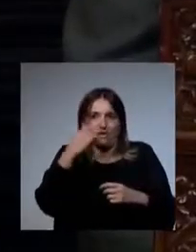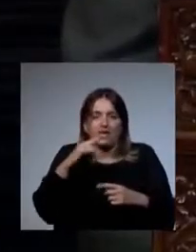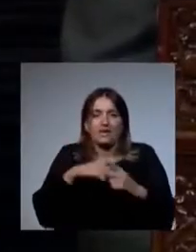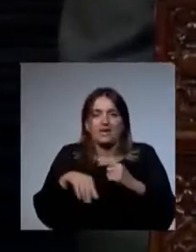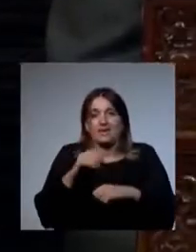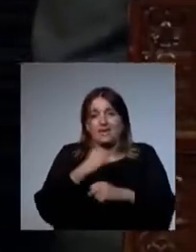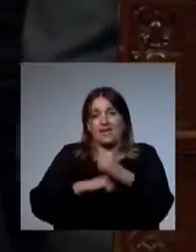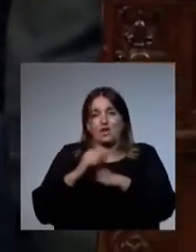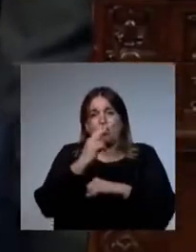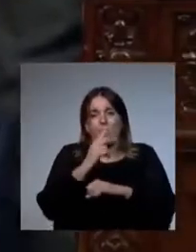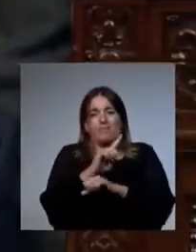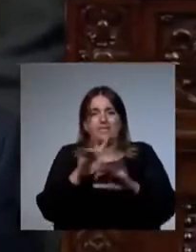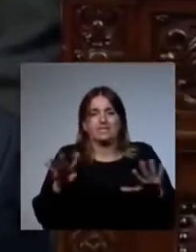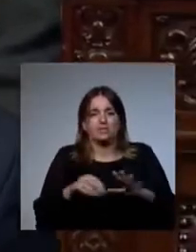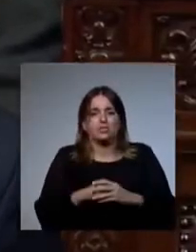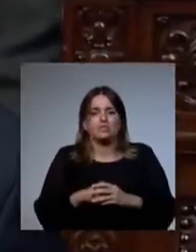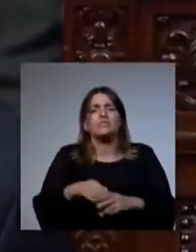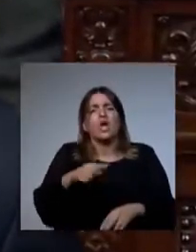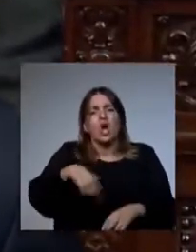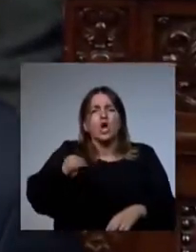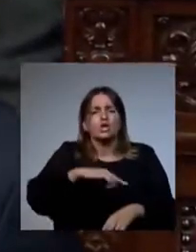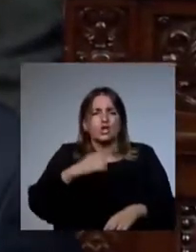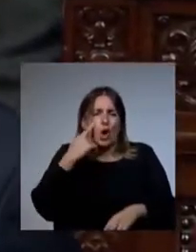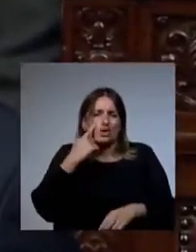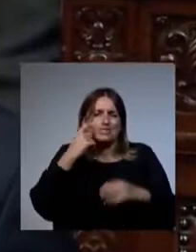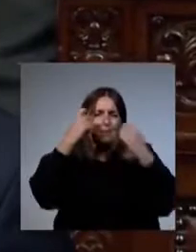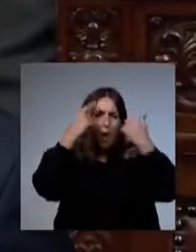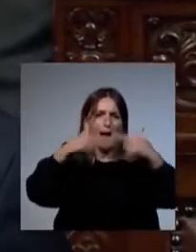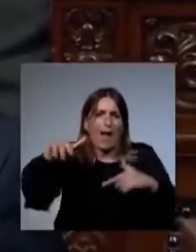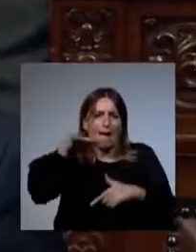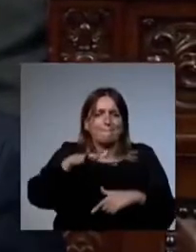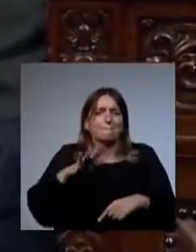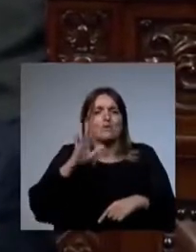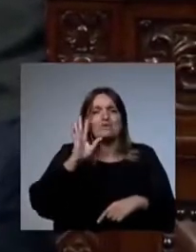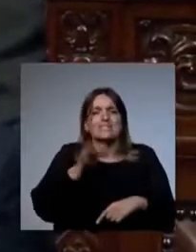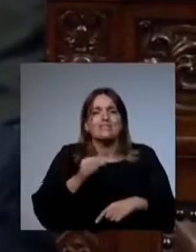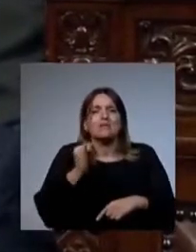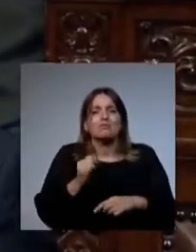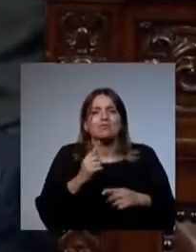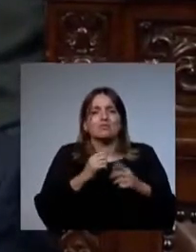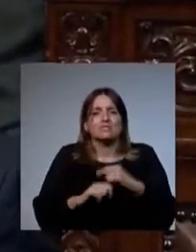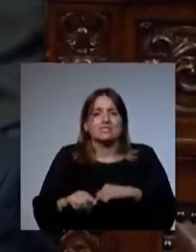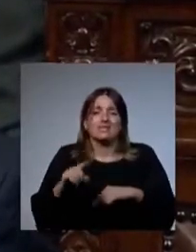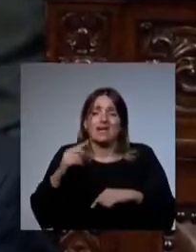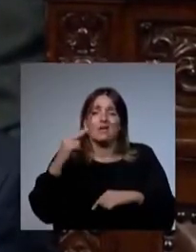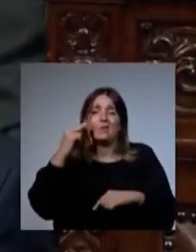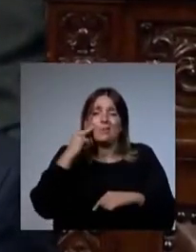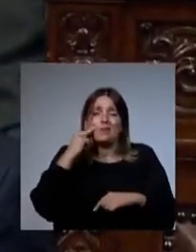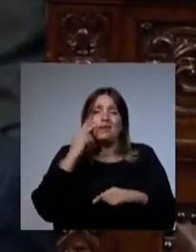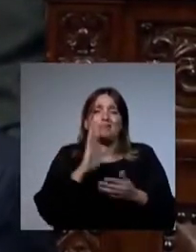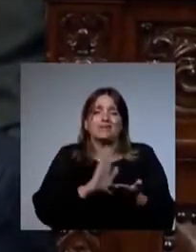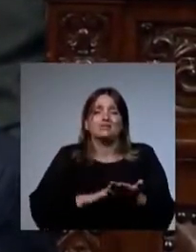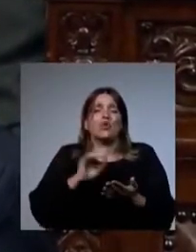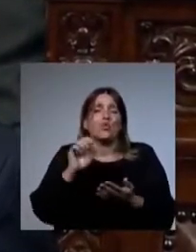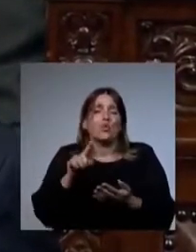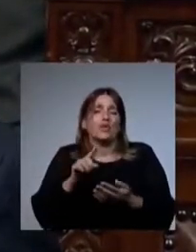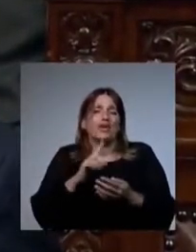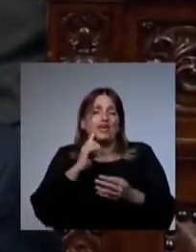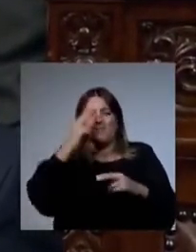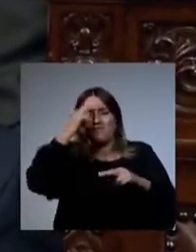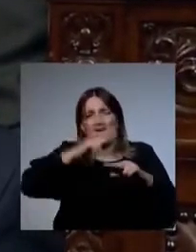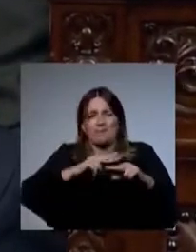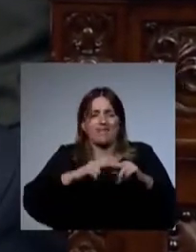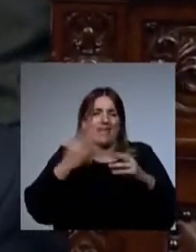A los que conocemos de la vida de campo, sabemos que la bichera es un gran flagelo.